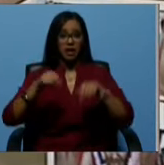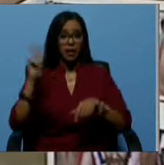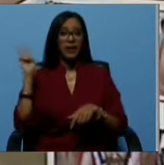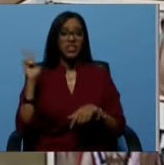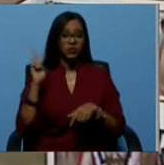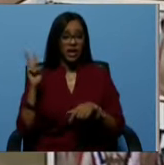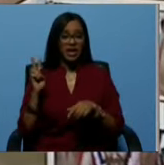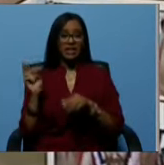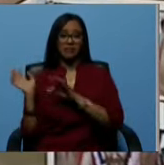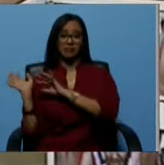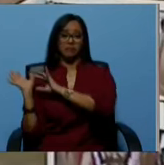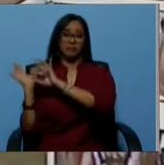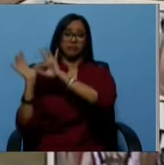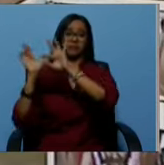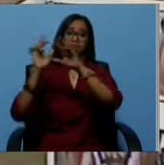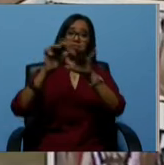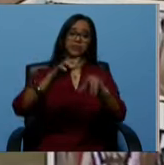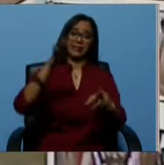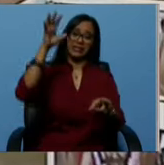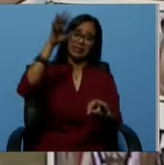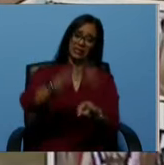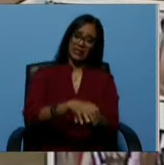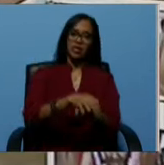que vendría sería terrible contra los pueblos.